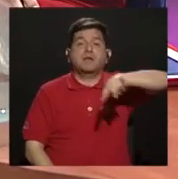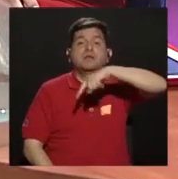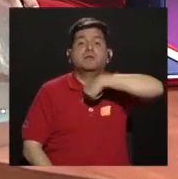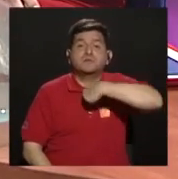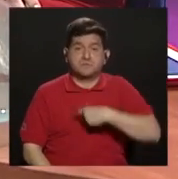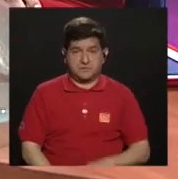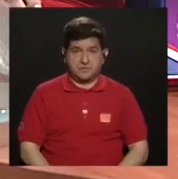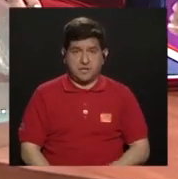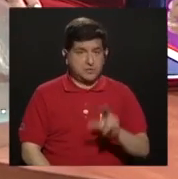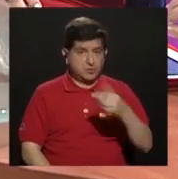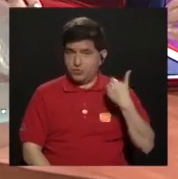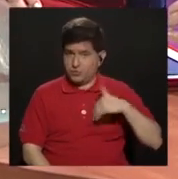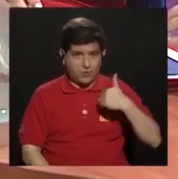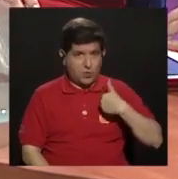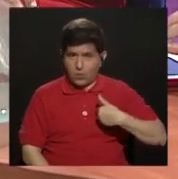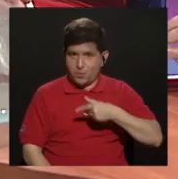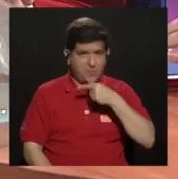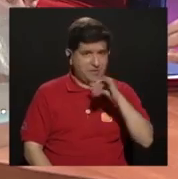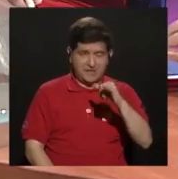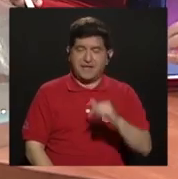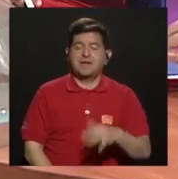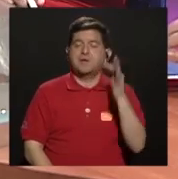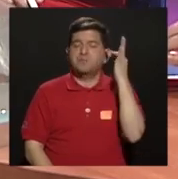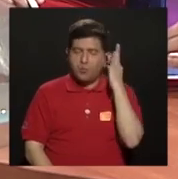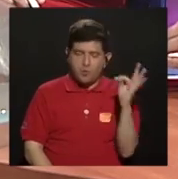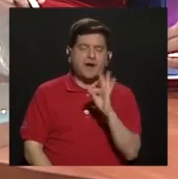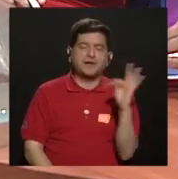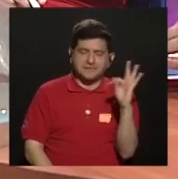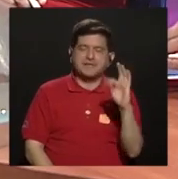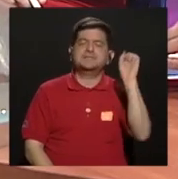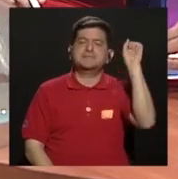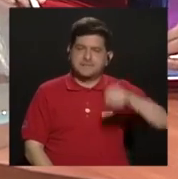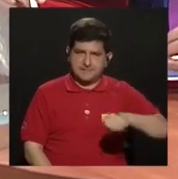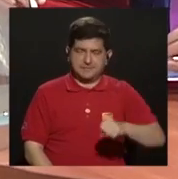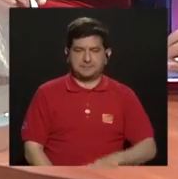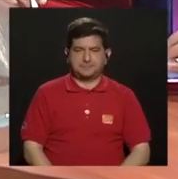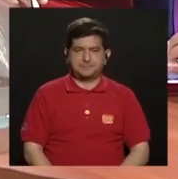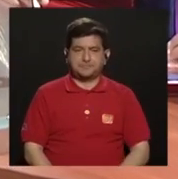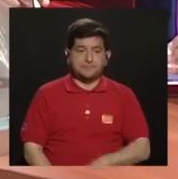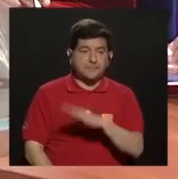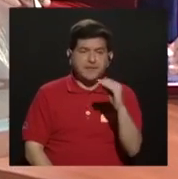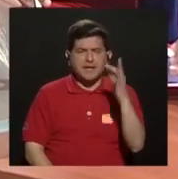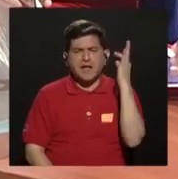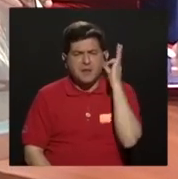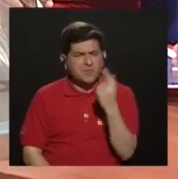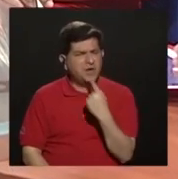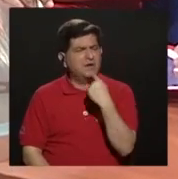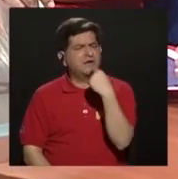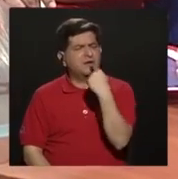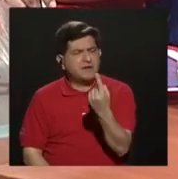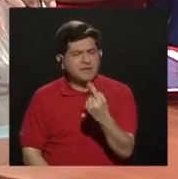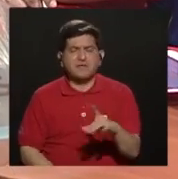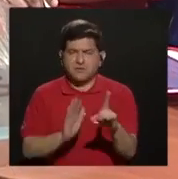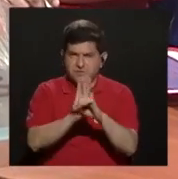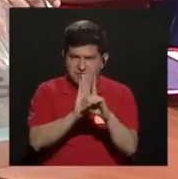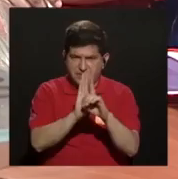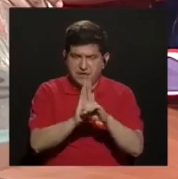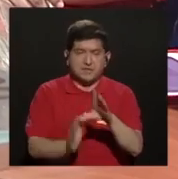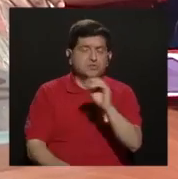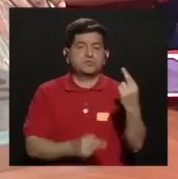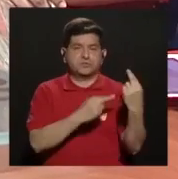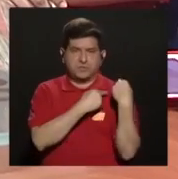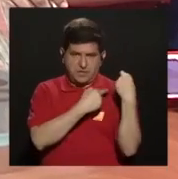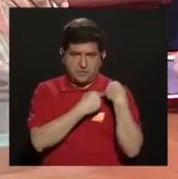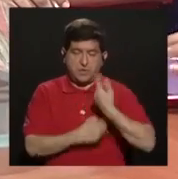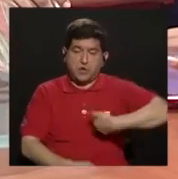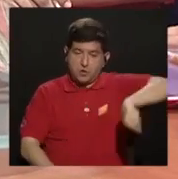Nosotras no somos hombres gays, nosotras somos mujeres trans. Y pues bueno, pasando a la señora que dice de los derechos y deberes,